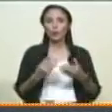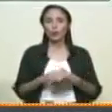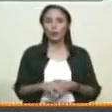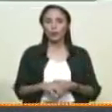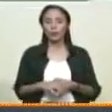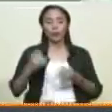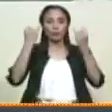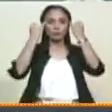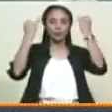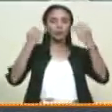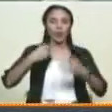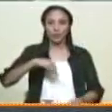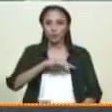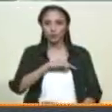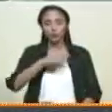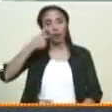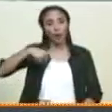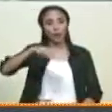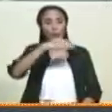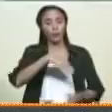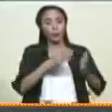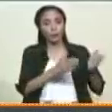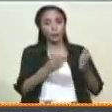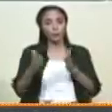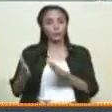por iniciativa del pueblo organizado,